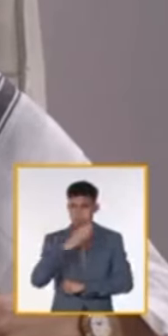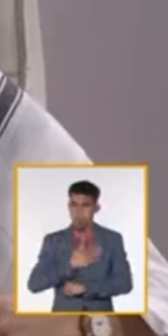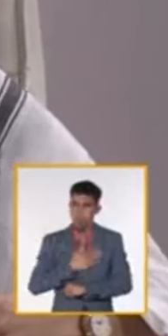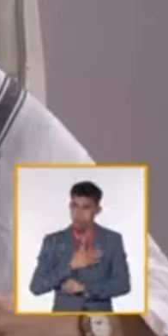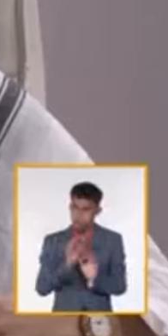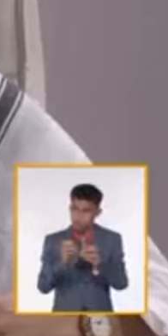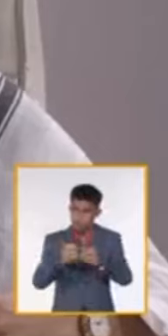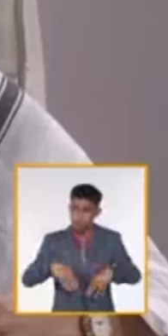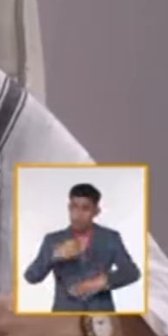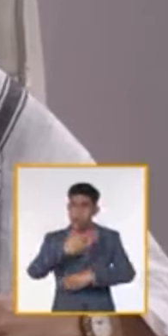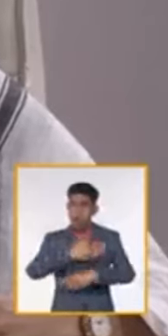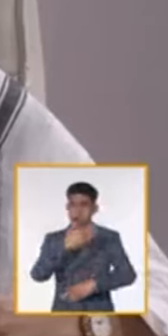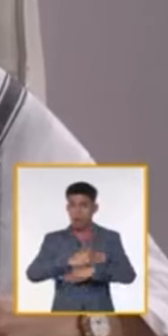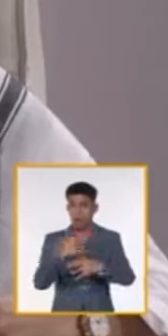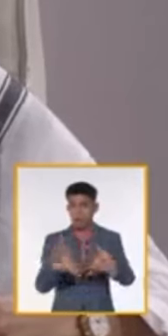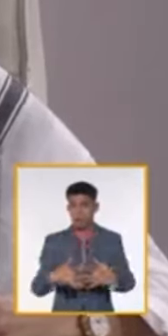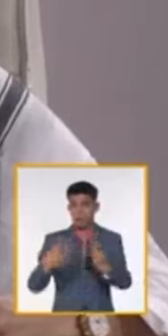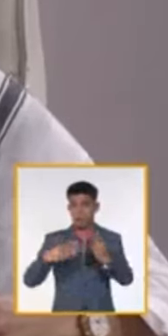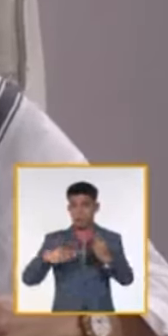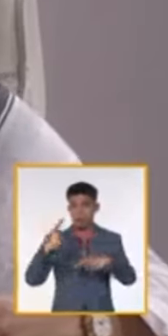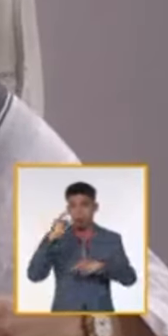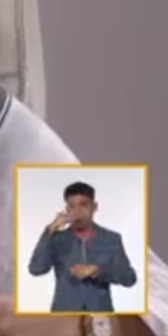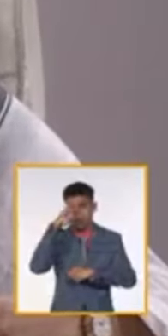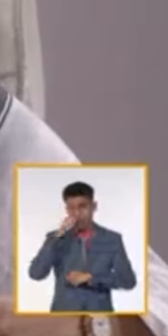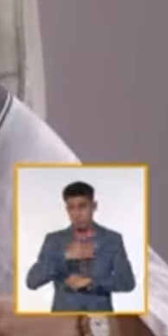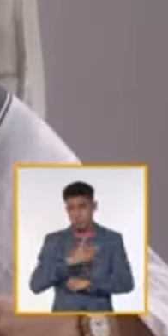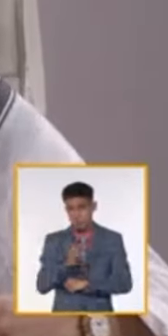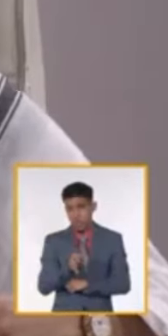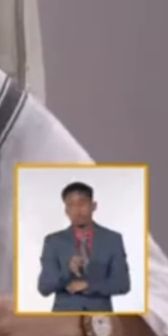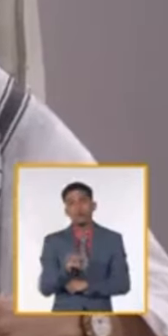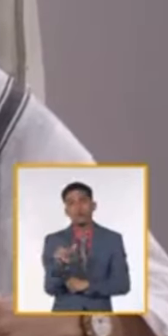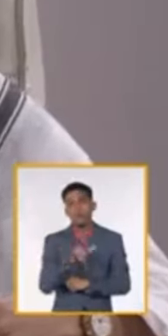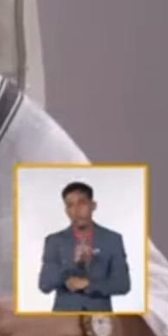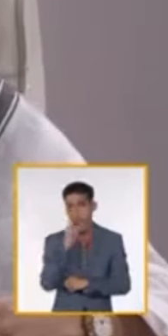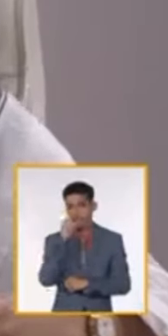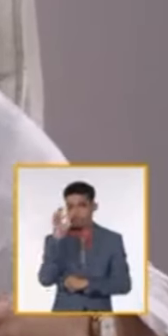masas de pueblos que luchan en el mundo. Es que enfrentan